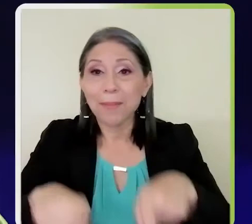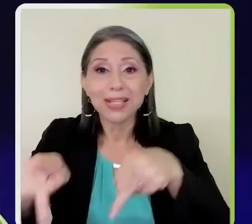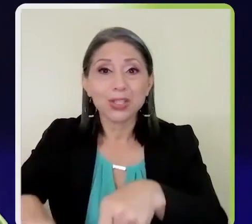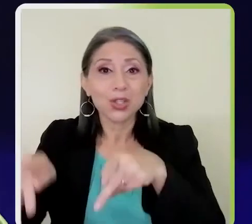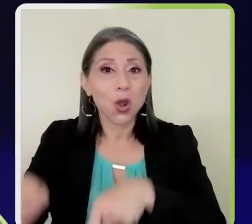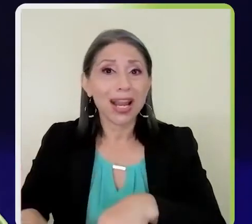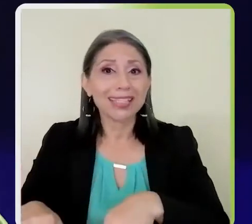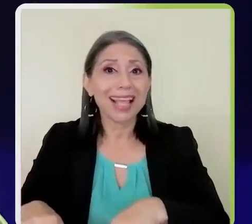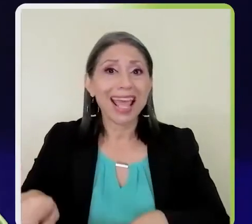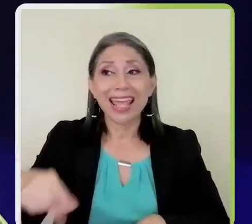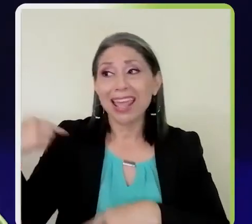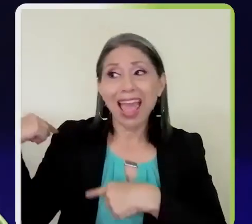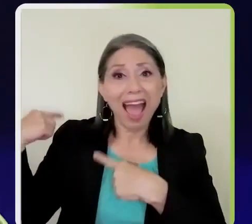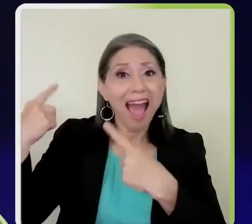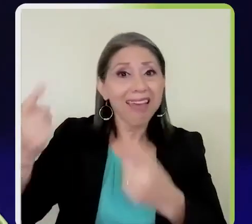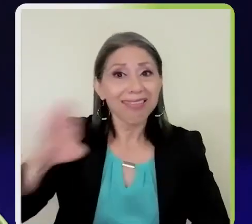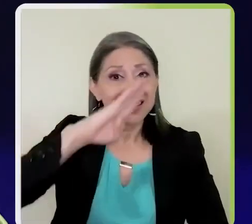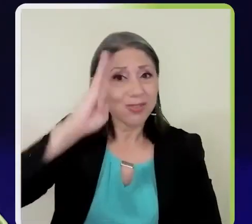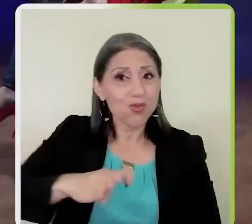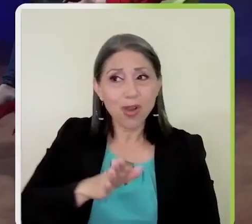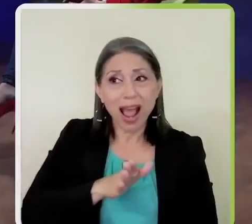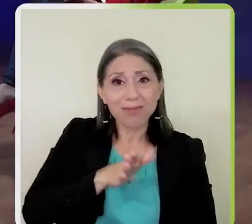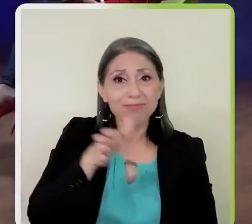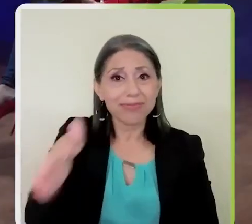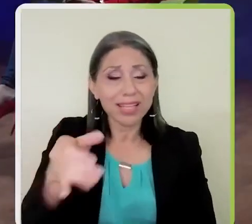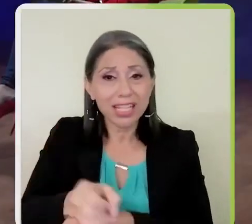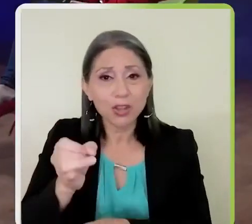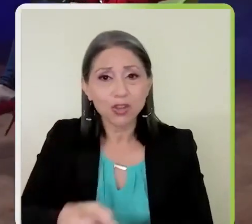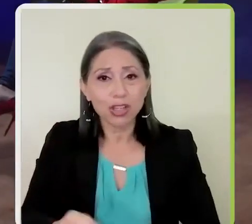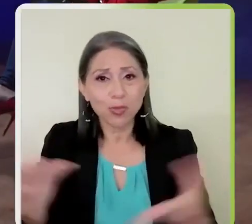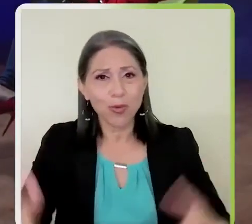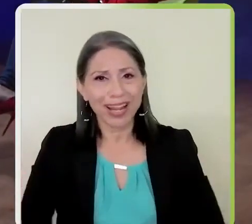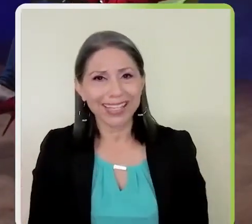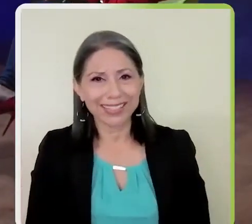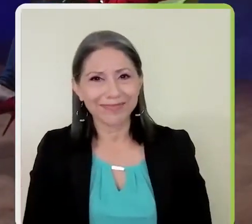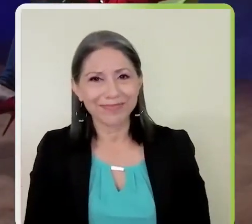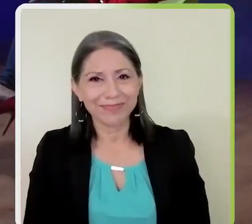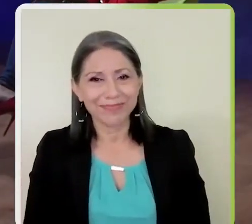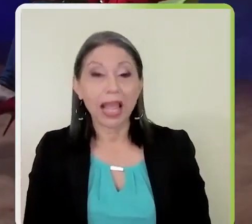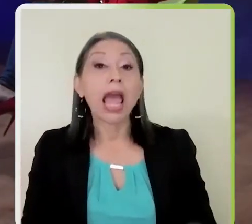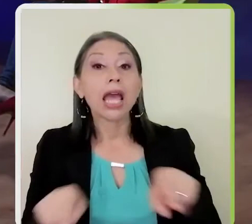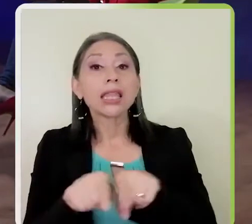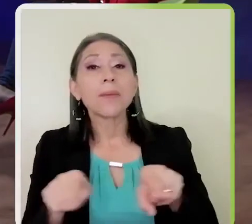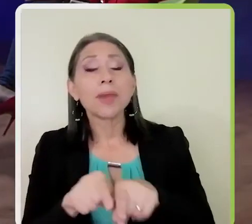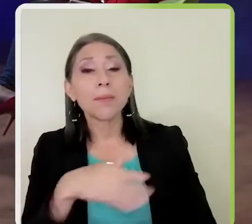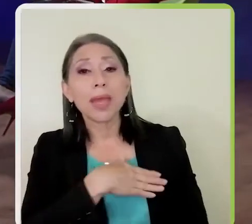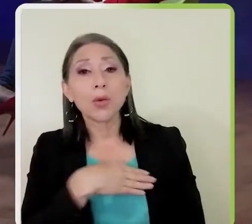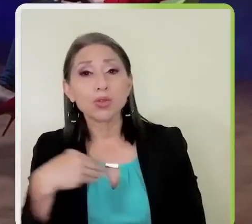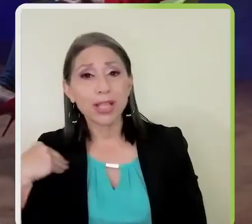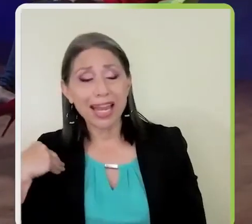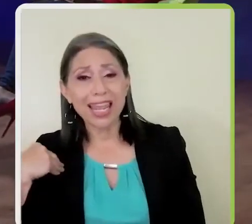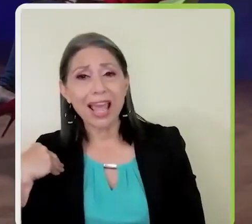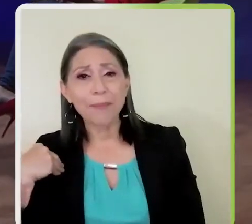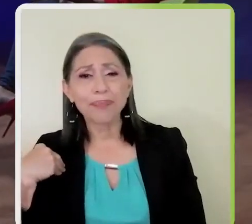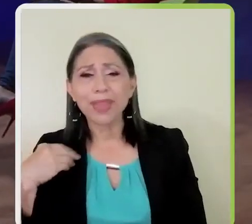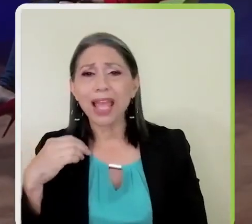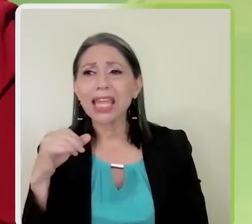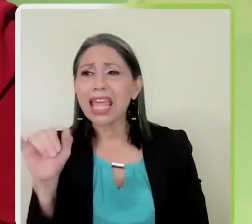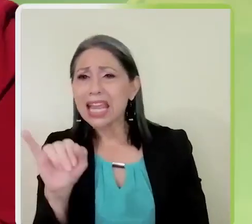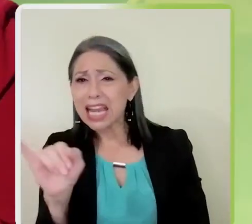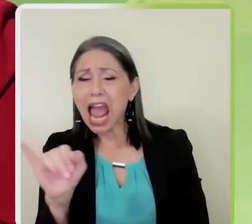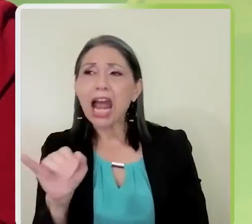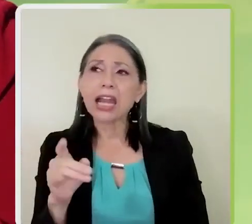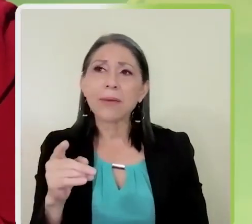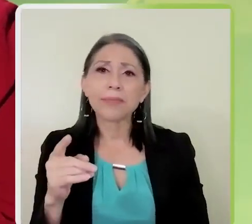las instituciones públicas. Y también me gustaría, Ileana, que se refiriera para concluir esta primera parte del